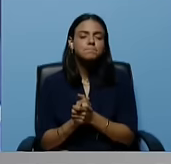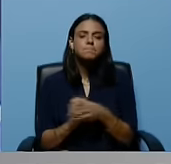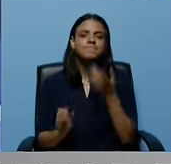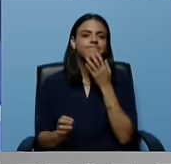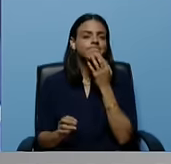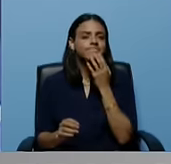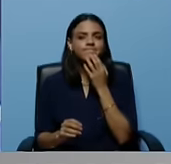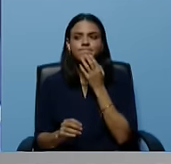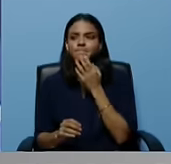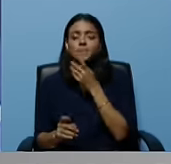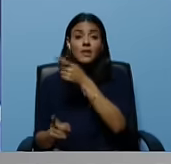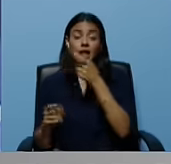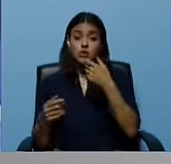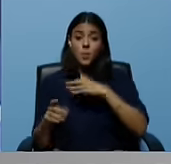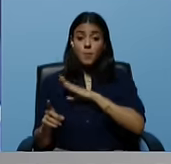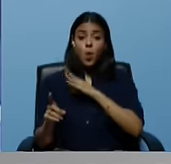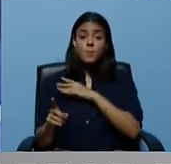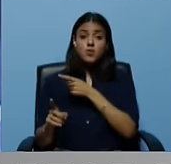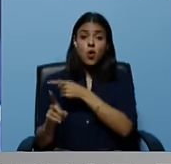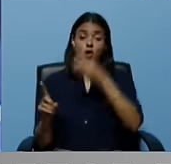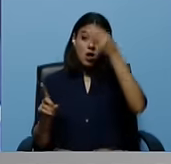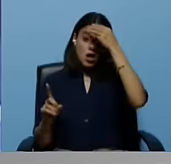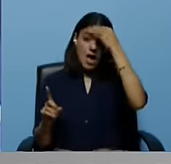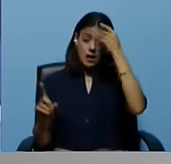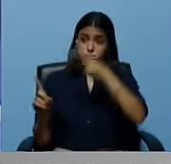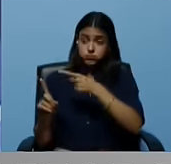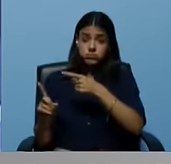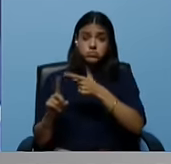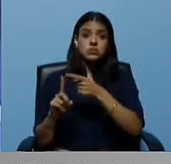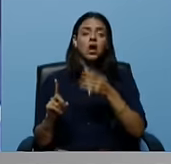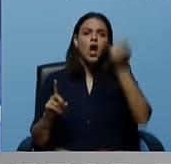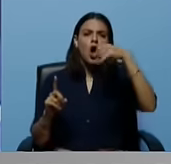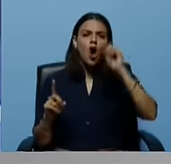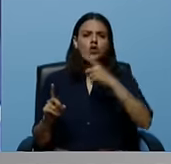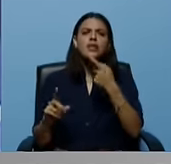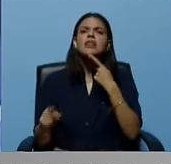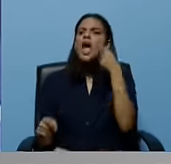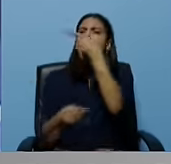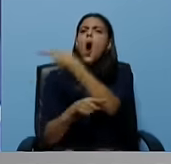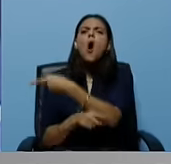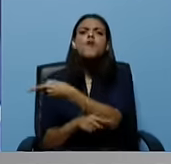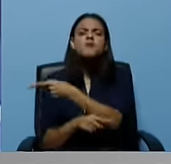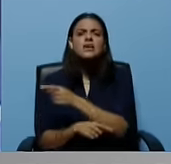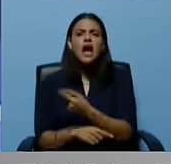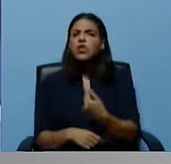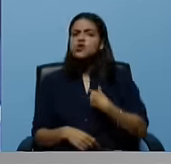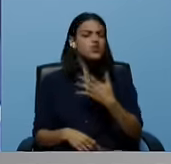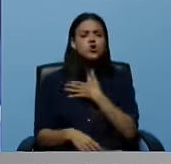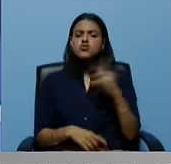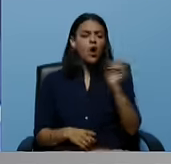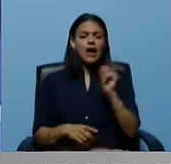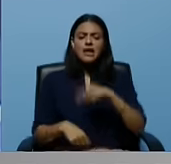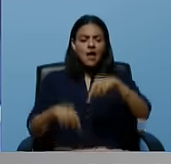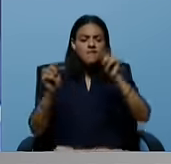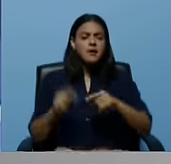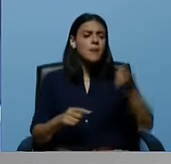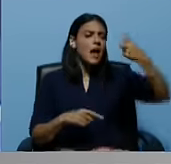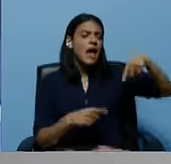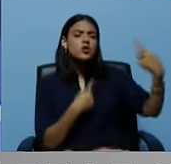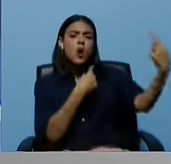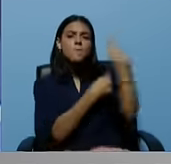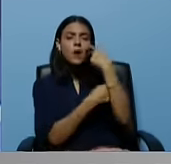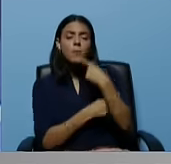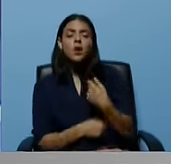el cliente de José Vicente Aro dice que lo obligaron a firmar, que lo coaccionaron. Tiene 24